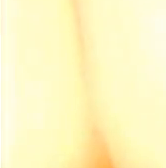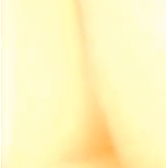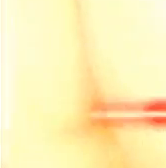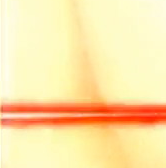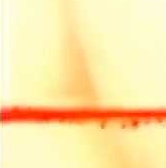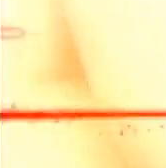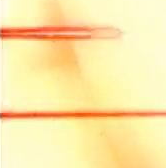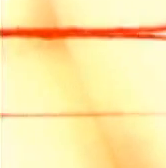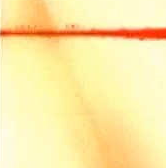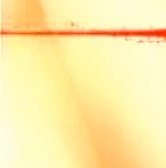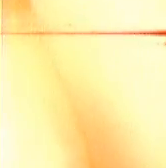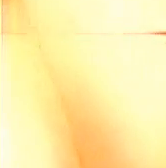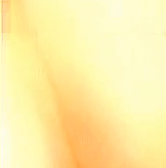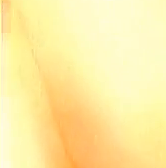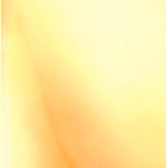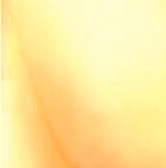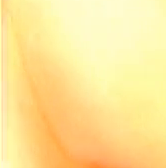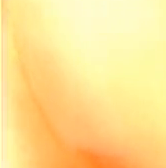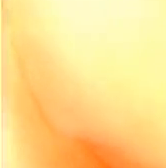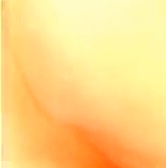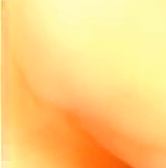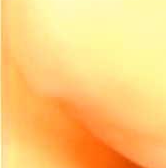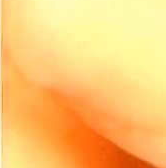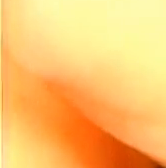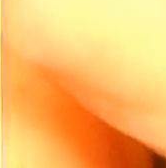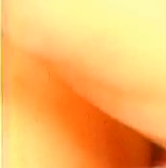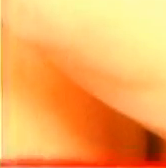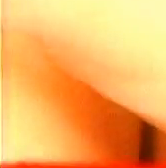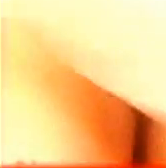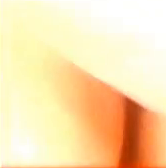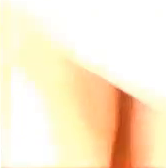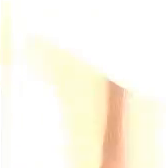Conexión Vital para mejorar nuestras condiciones de vida.